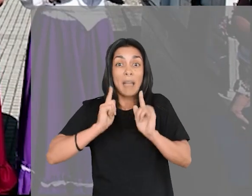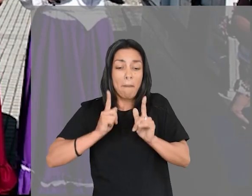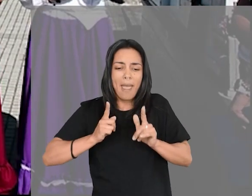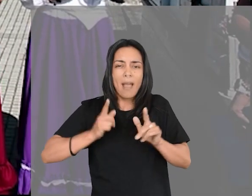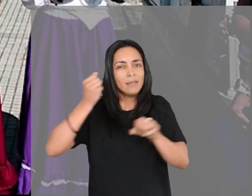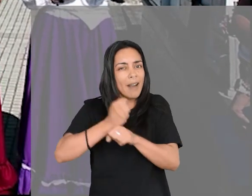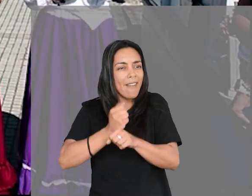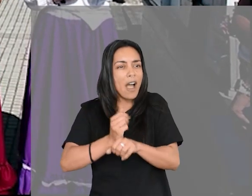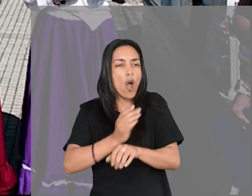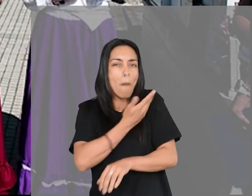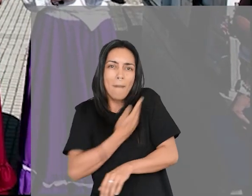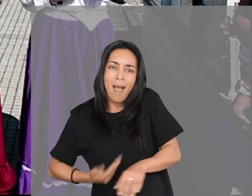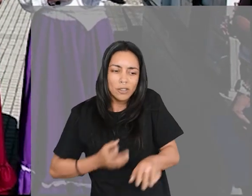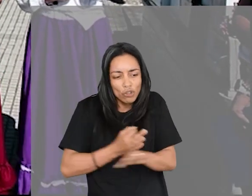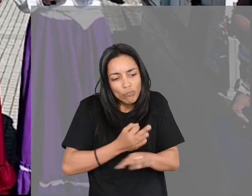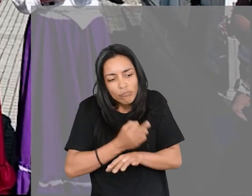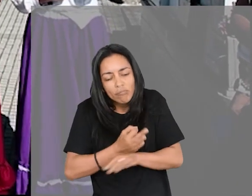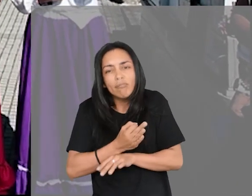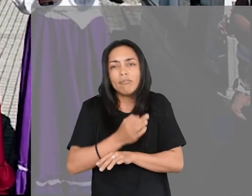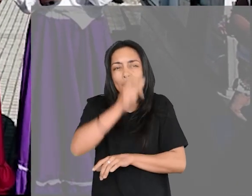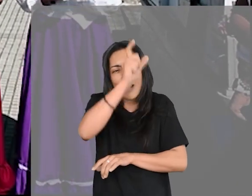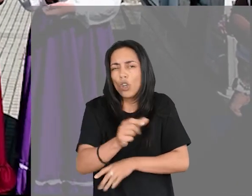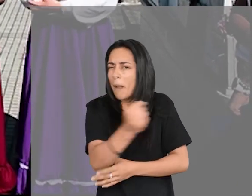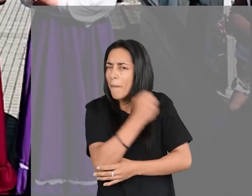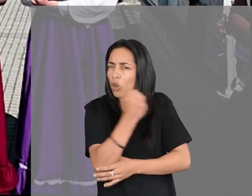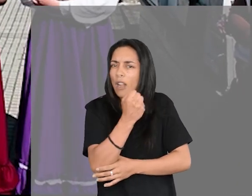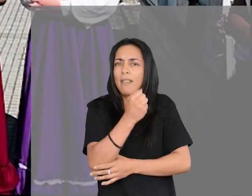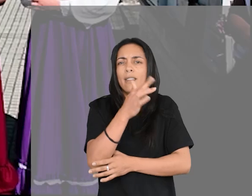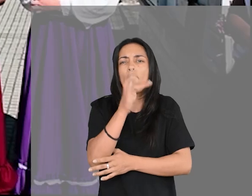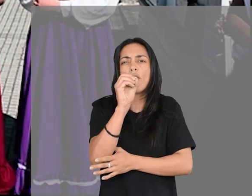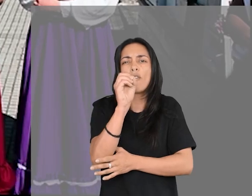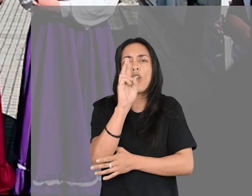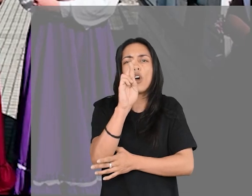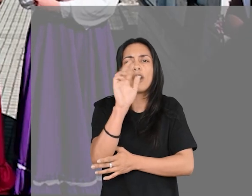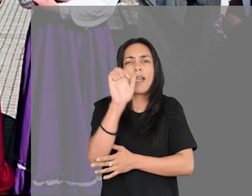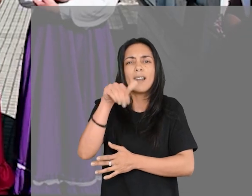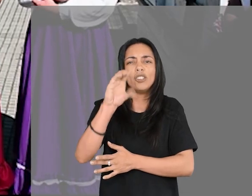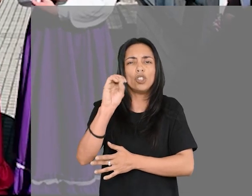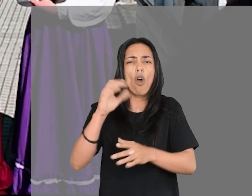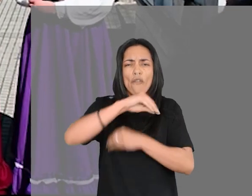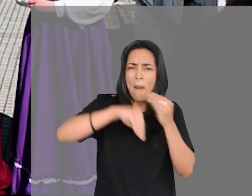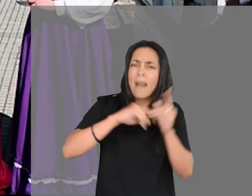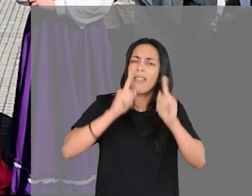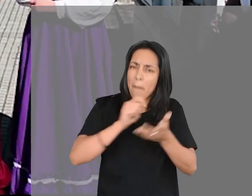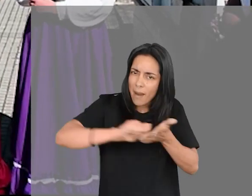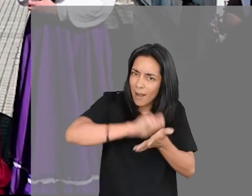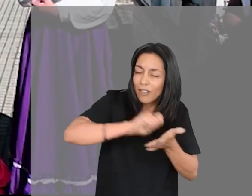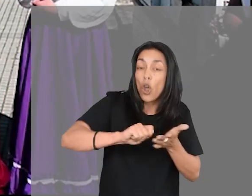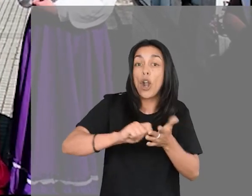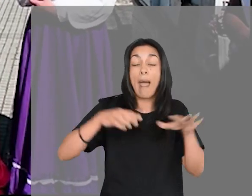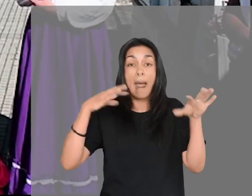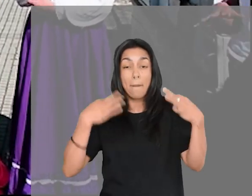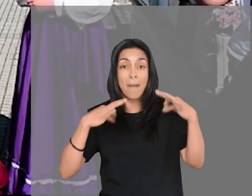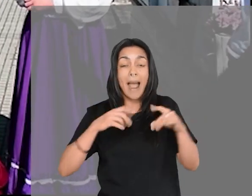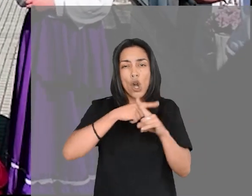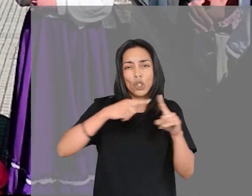del dramaturgo Florencio Sánchez. Provenía de una familia literaria. Su padre, hermano y tío también eran escritores. Su hermano publicó